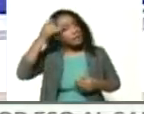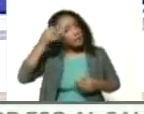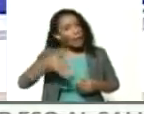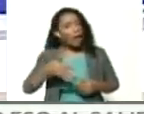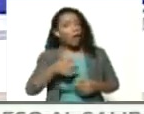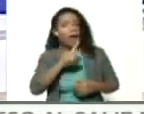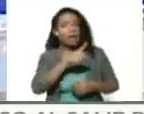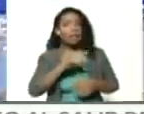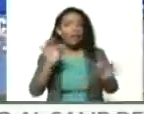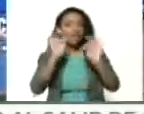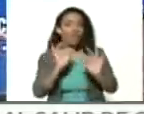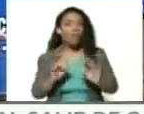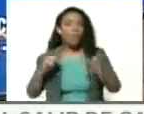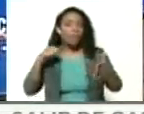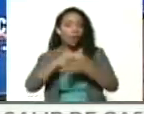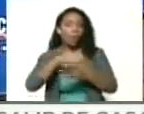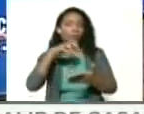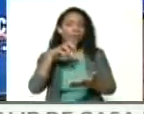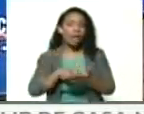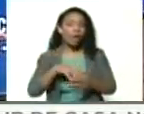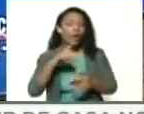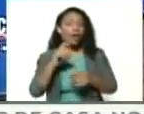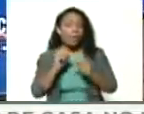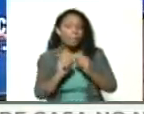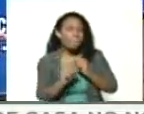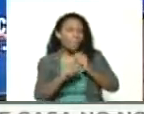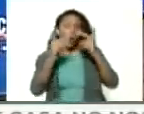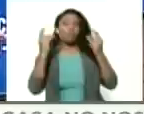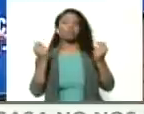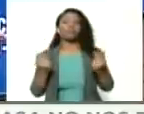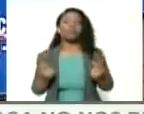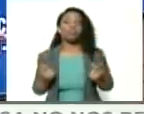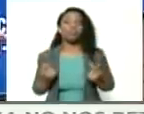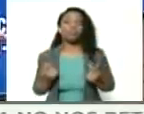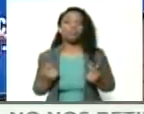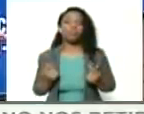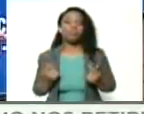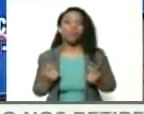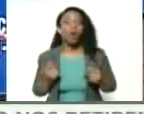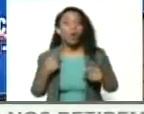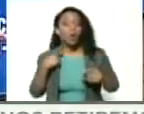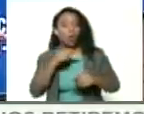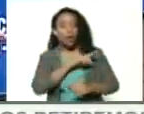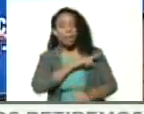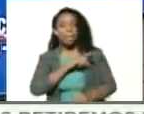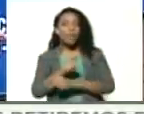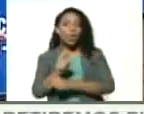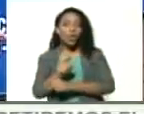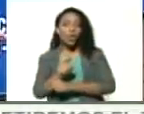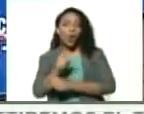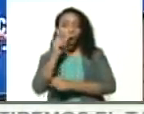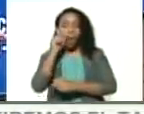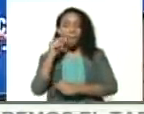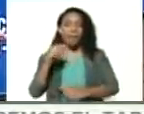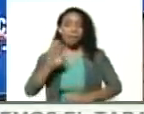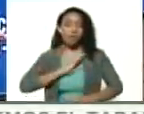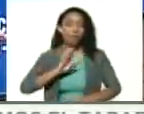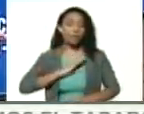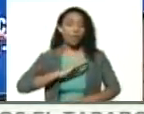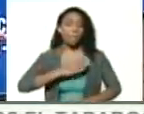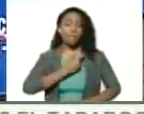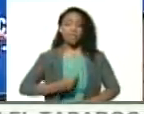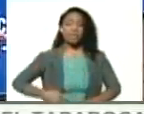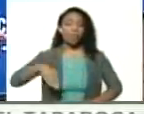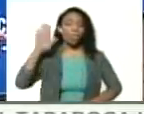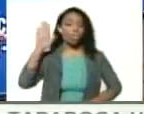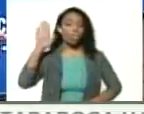la mediática del golpe de Estado y despertó con el decreto de Carmona. En segundo lugar,